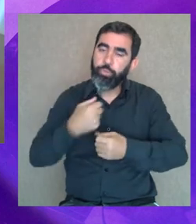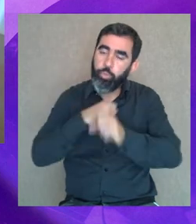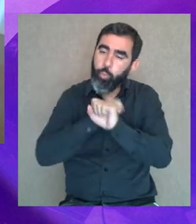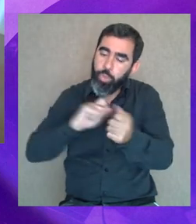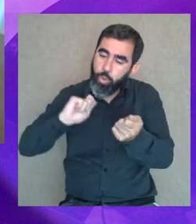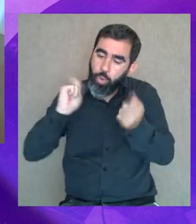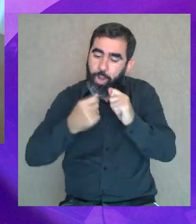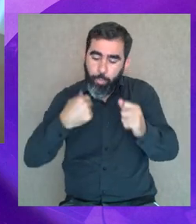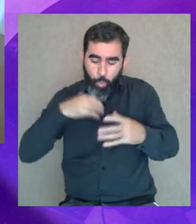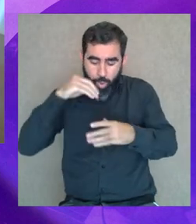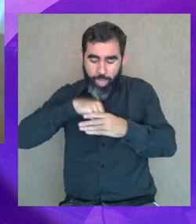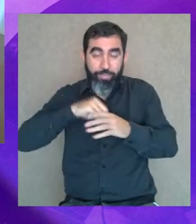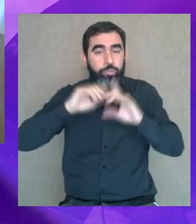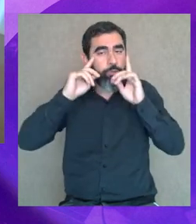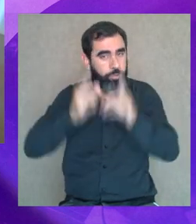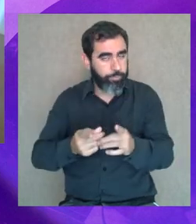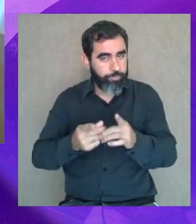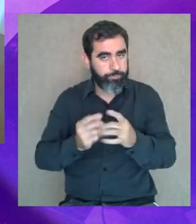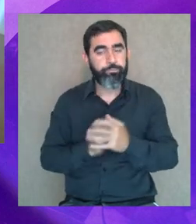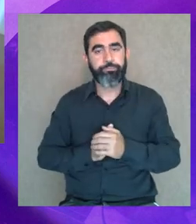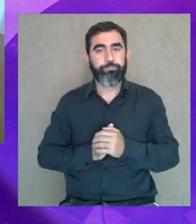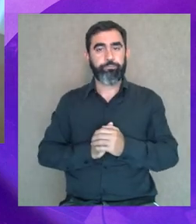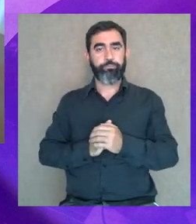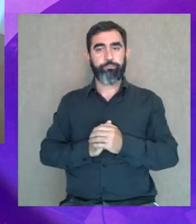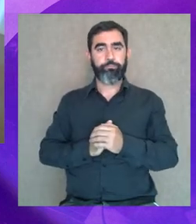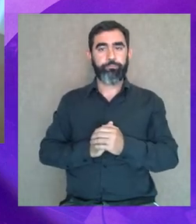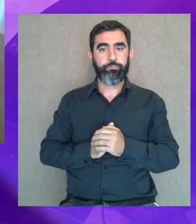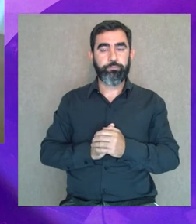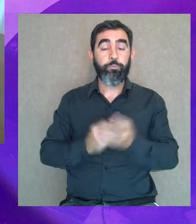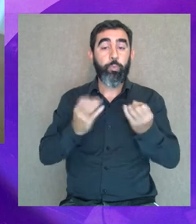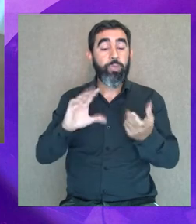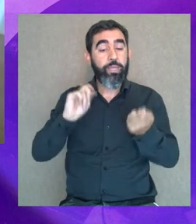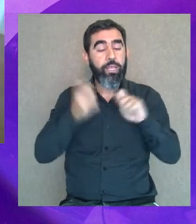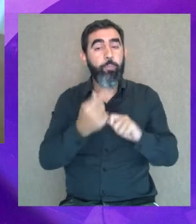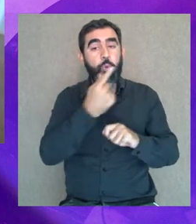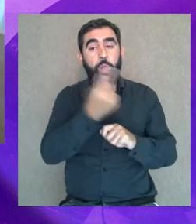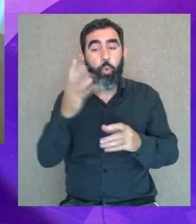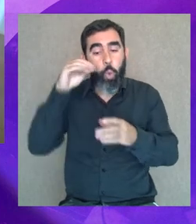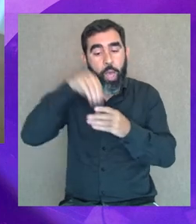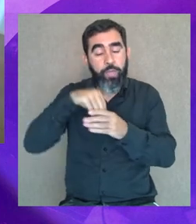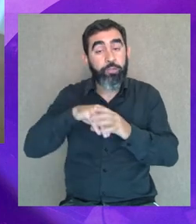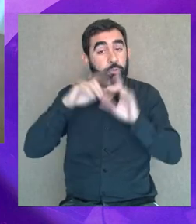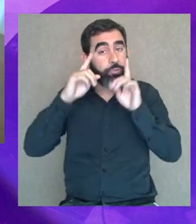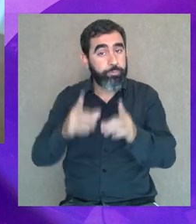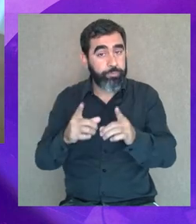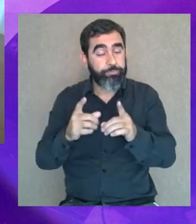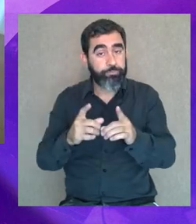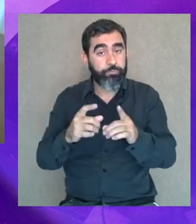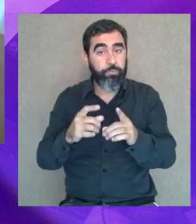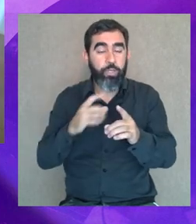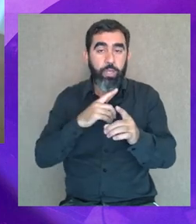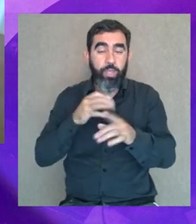poder seguir transformando porque la transformación también tiene que ver en el interior de cada una de nosotras que educamos